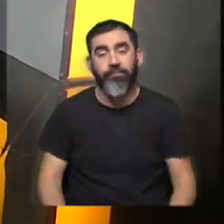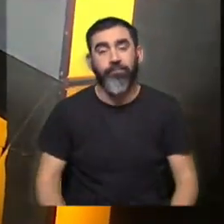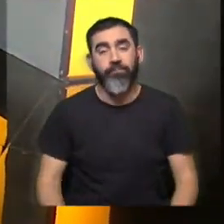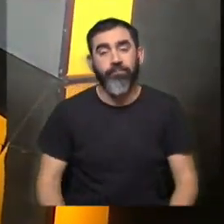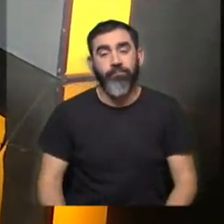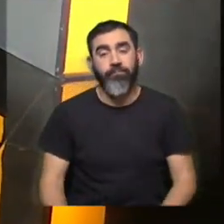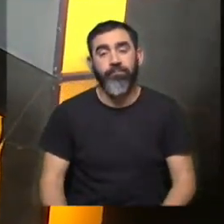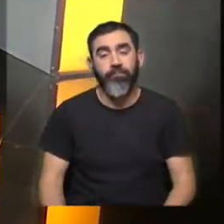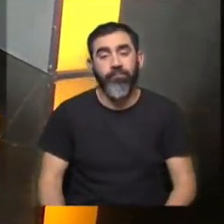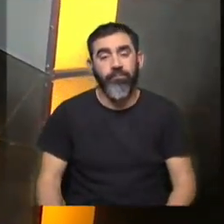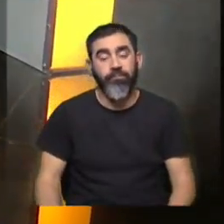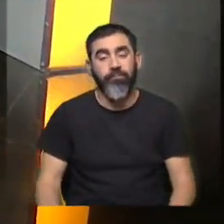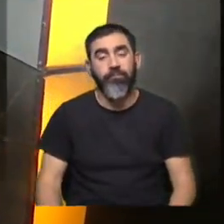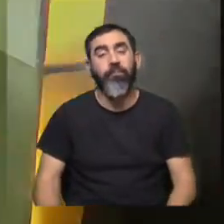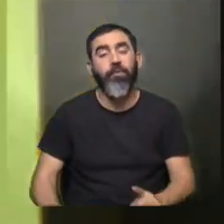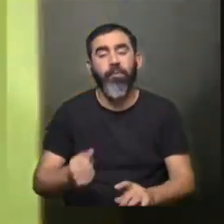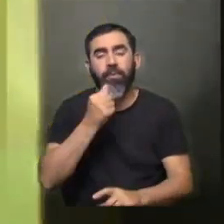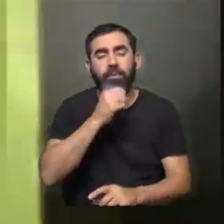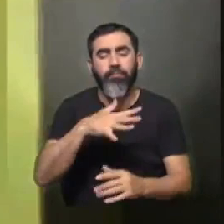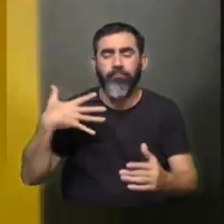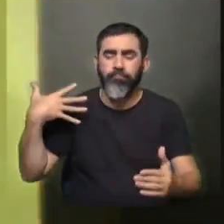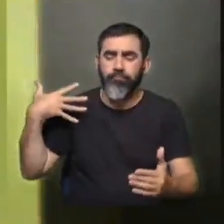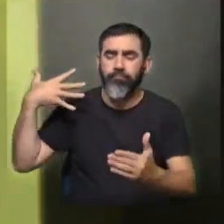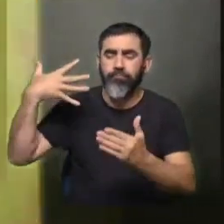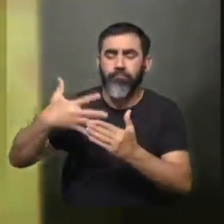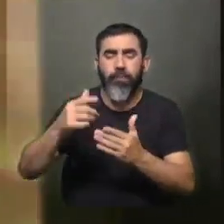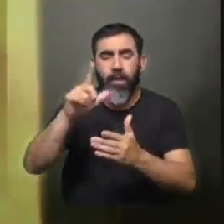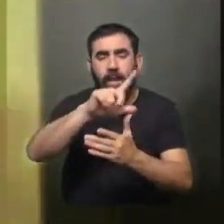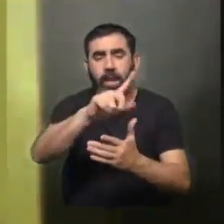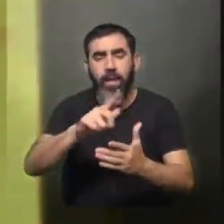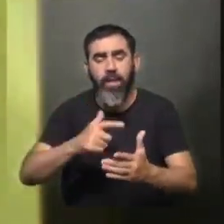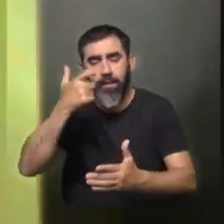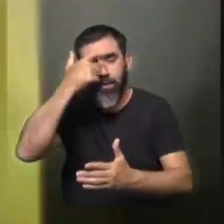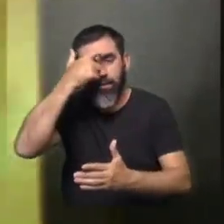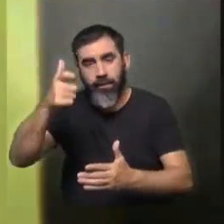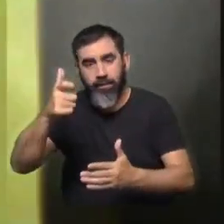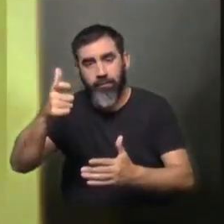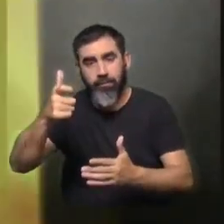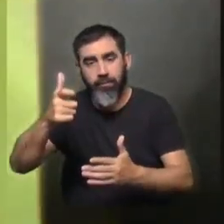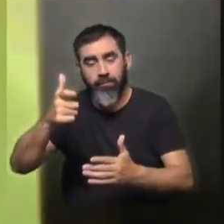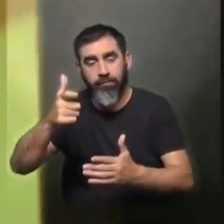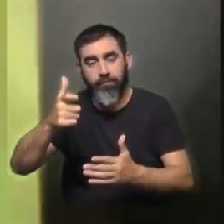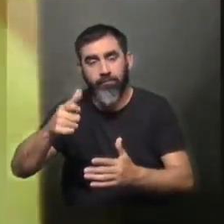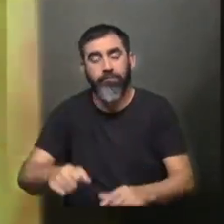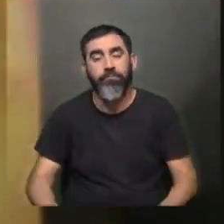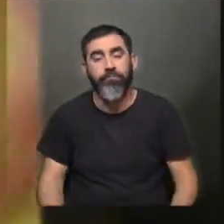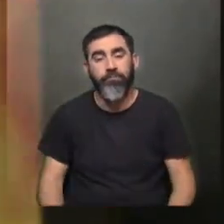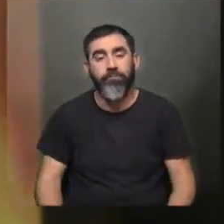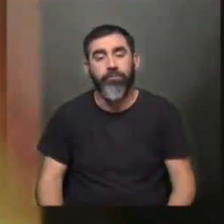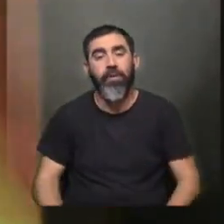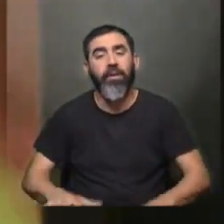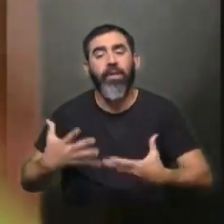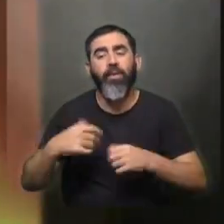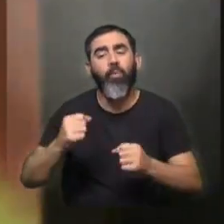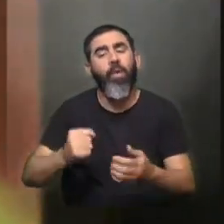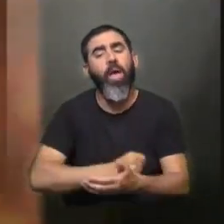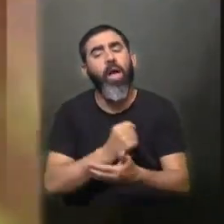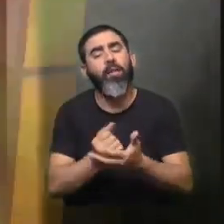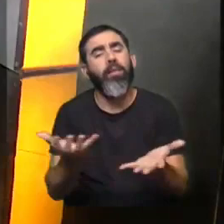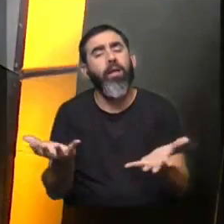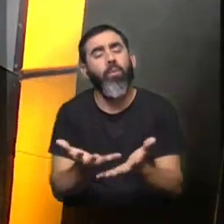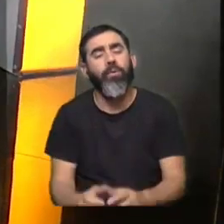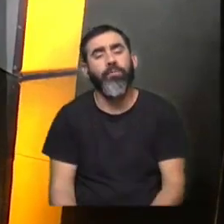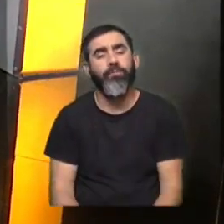también justamente esa historia de la literatura científica de qué fue lo que se ha encontrado hasta el momento.